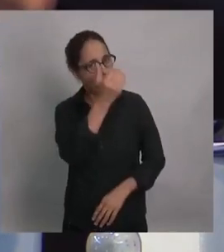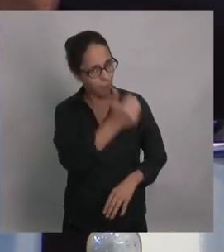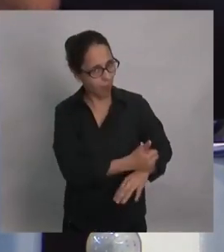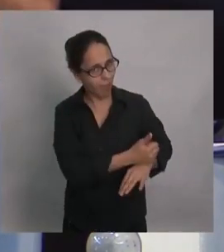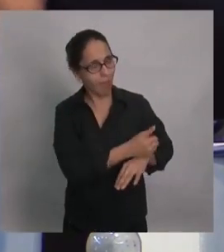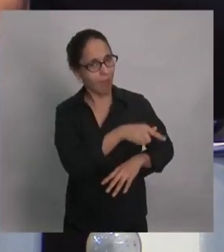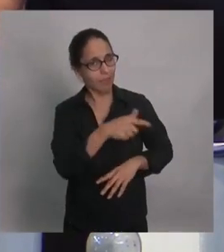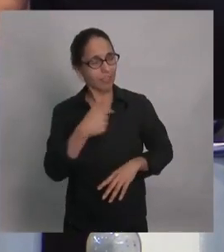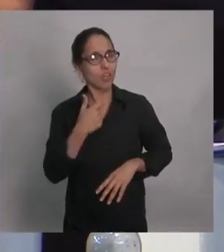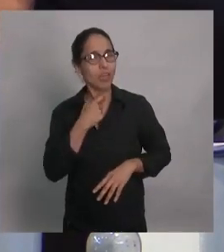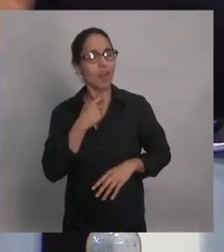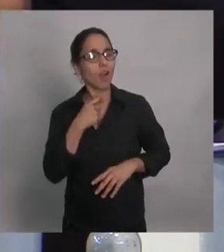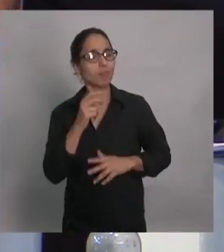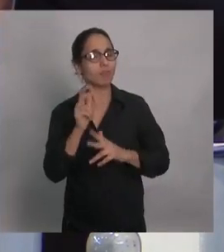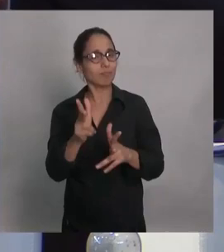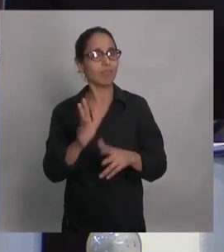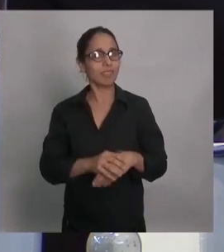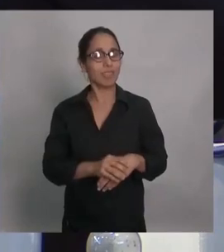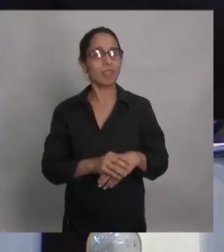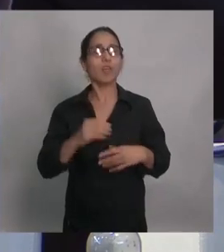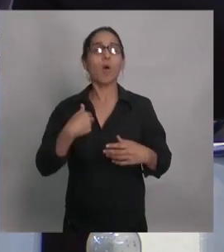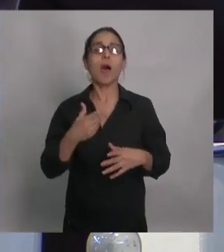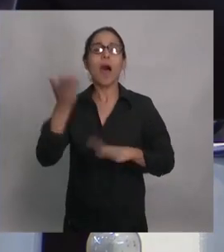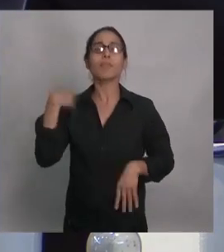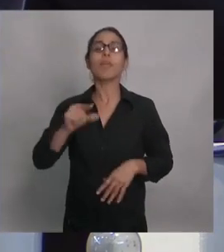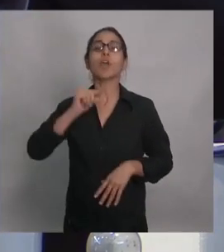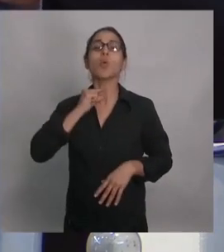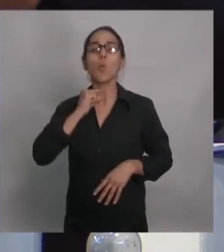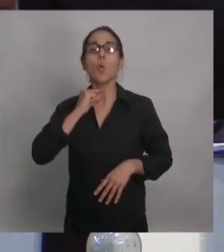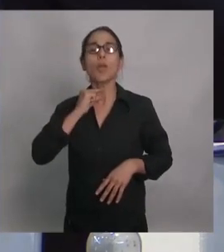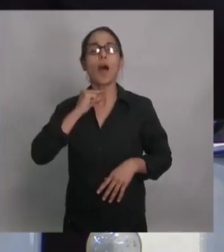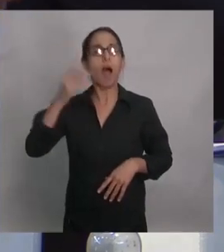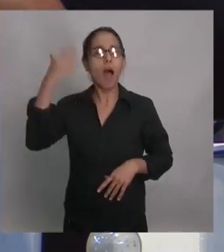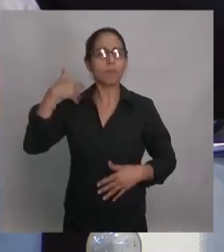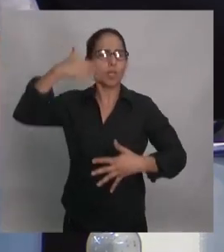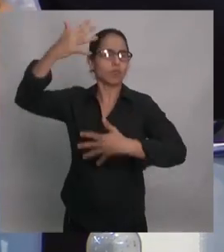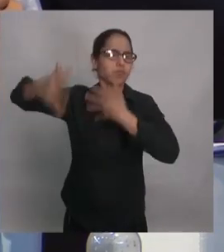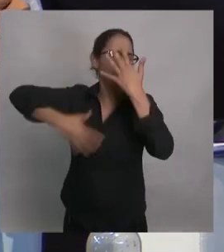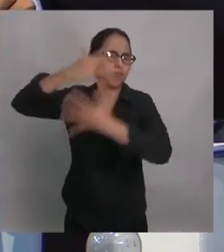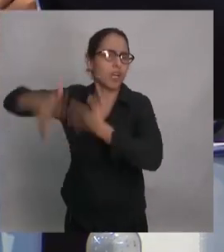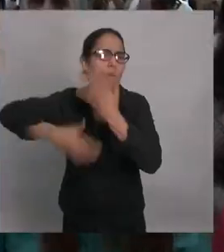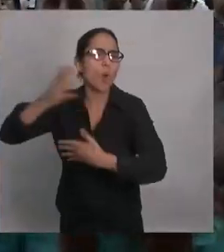Y voy a citar a un cura que fue un gran revolucionario, Camilo Torres.